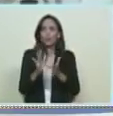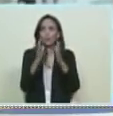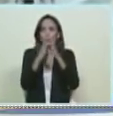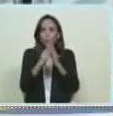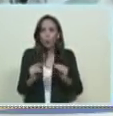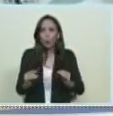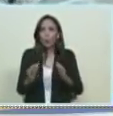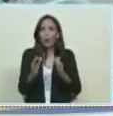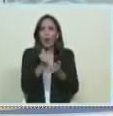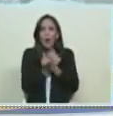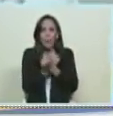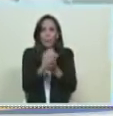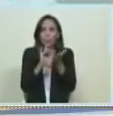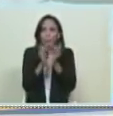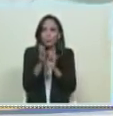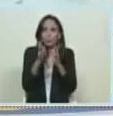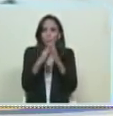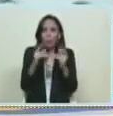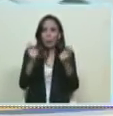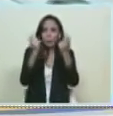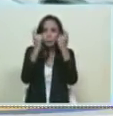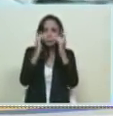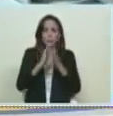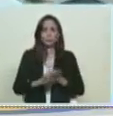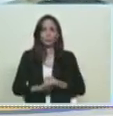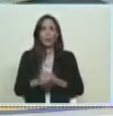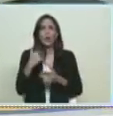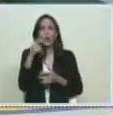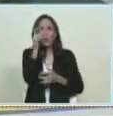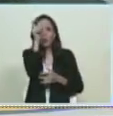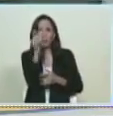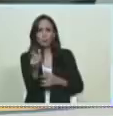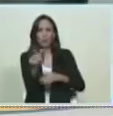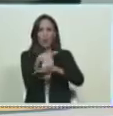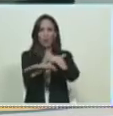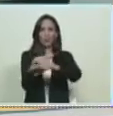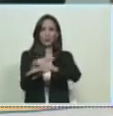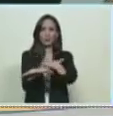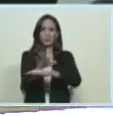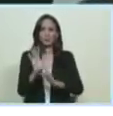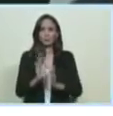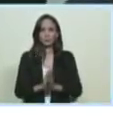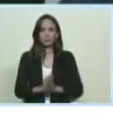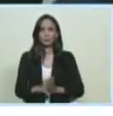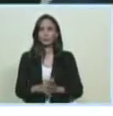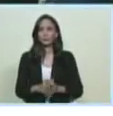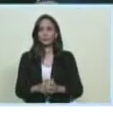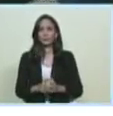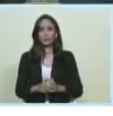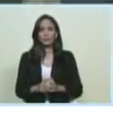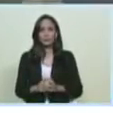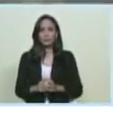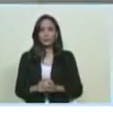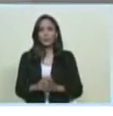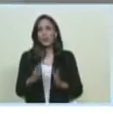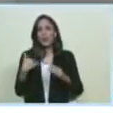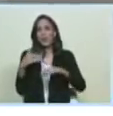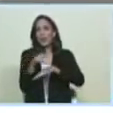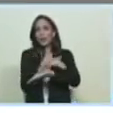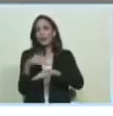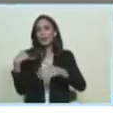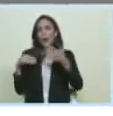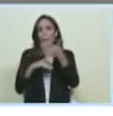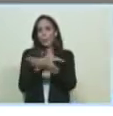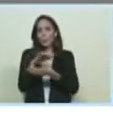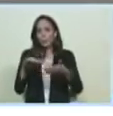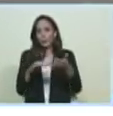pasión cristiana. No puede ser que una persona esté en la calle, en situación de calle, pues por cualquier